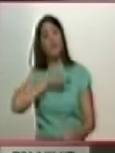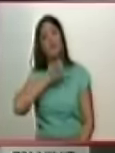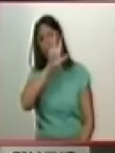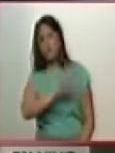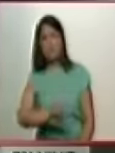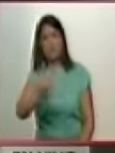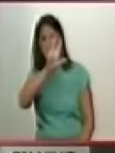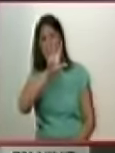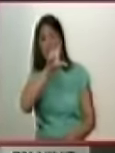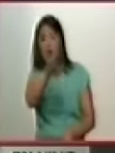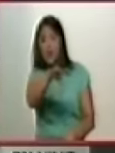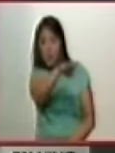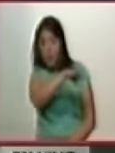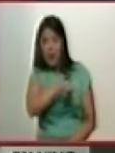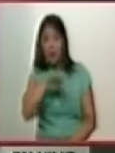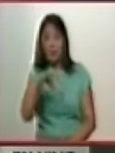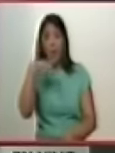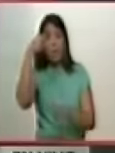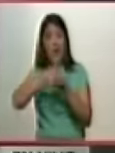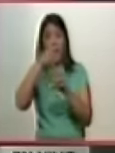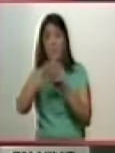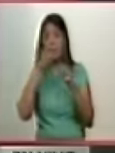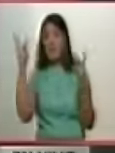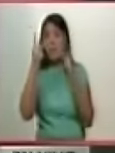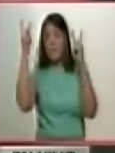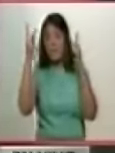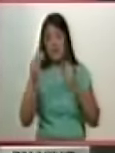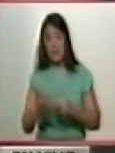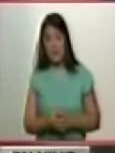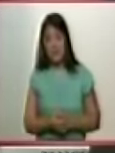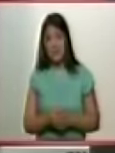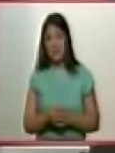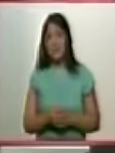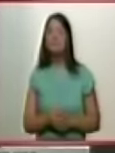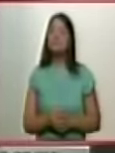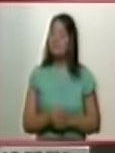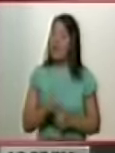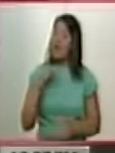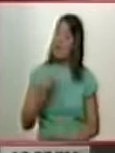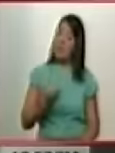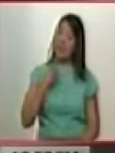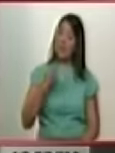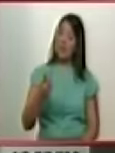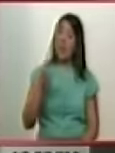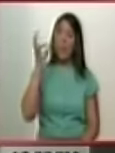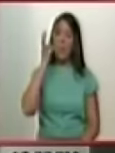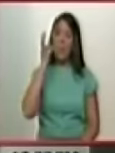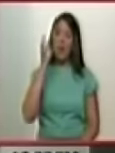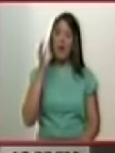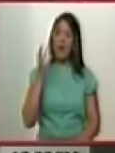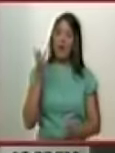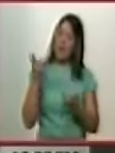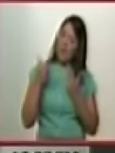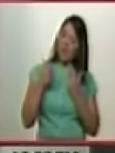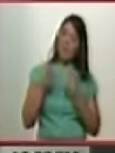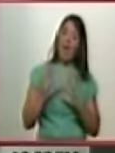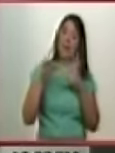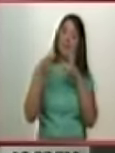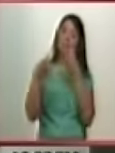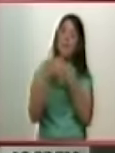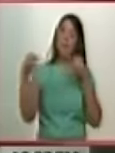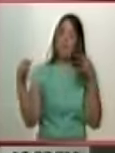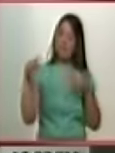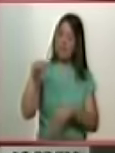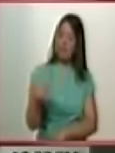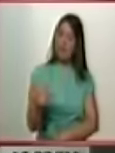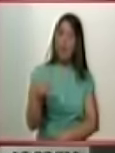Occidente para el combate y para la victoria. Bien importante lo que decía con la alianza perfecta, gobernadora y también jefa política del partido en el estado Falcón, sobre lo que hoy podemos